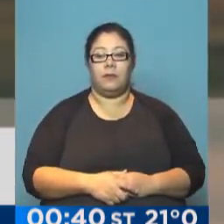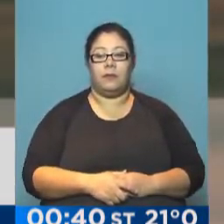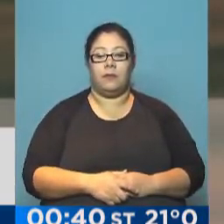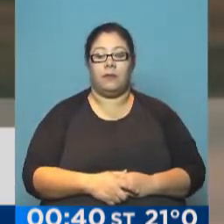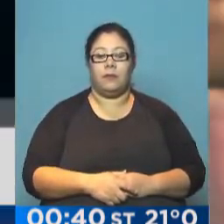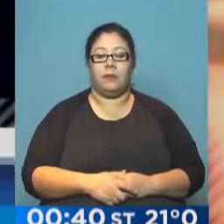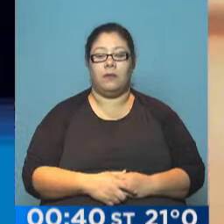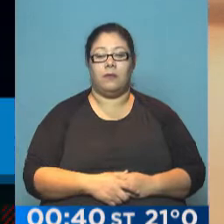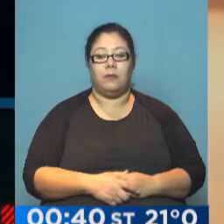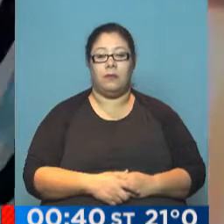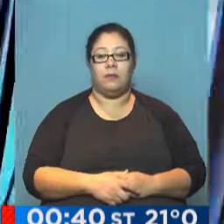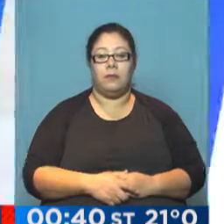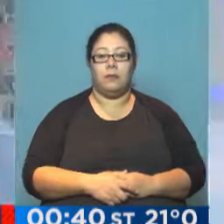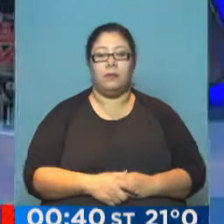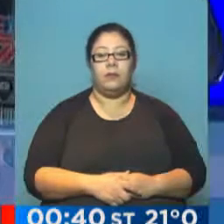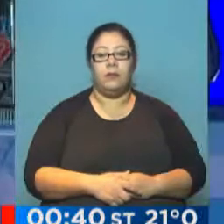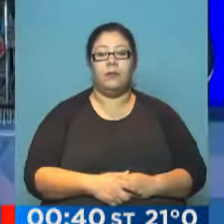yourself.